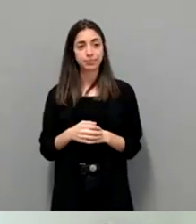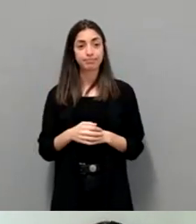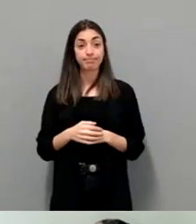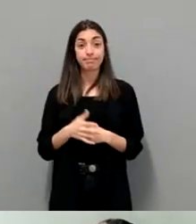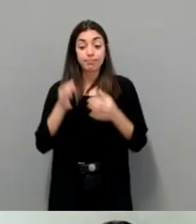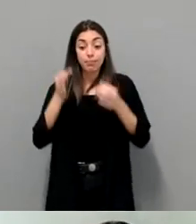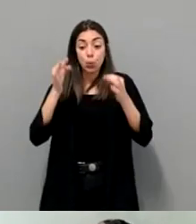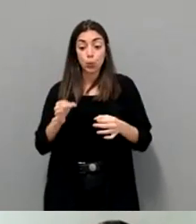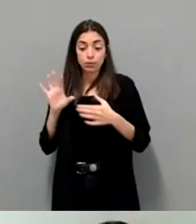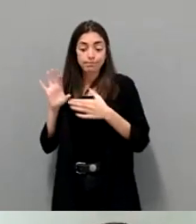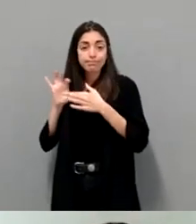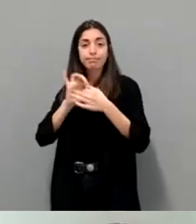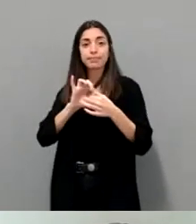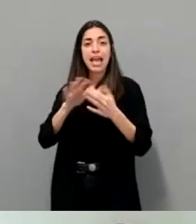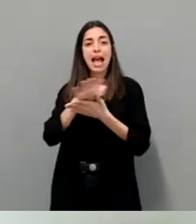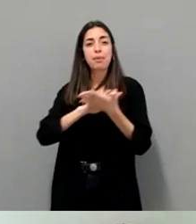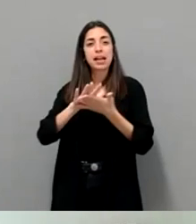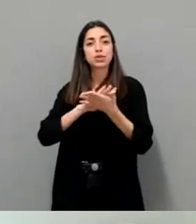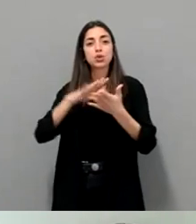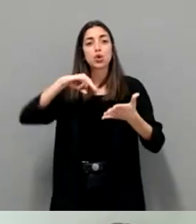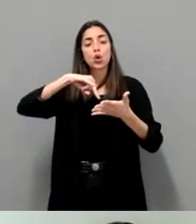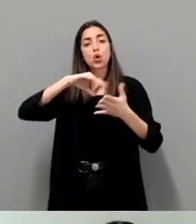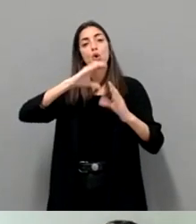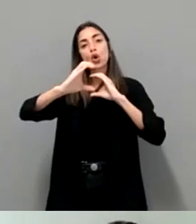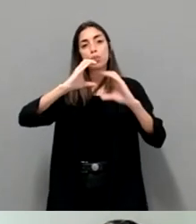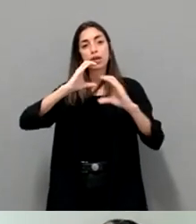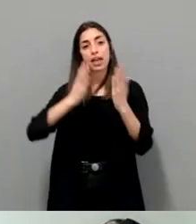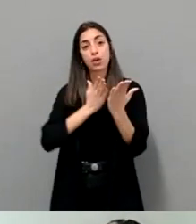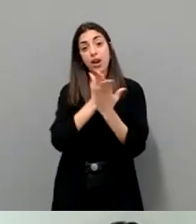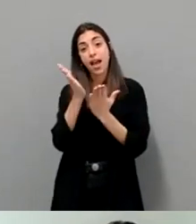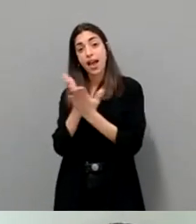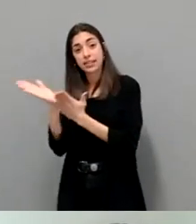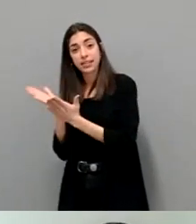de comunicación alternativa, explicaros que Rosa